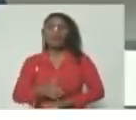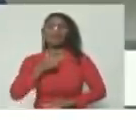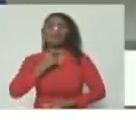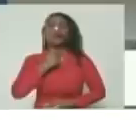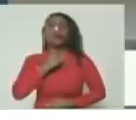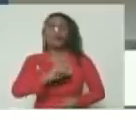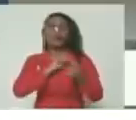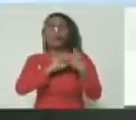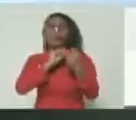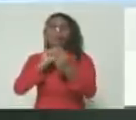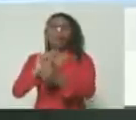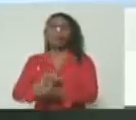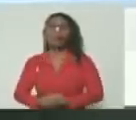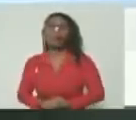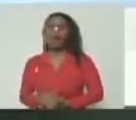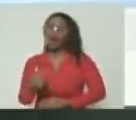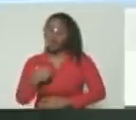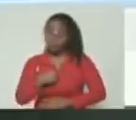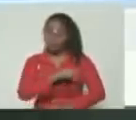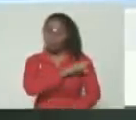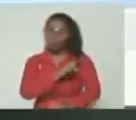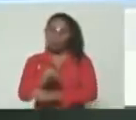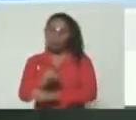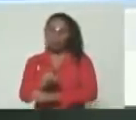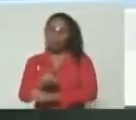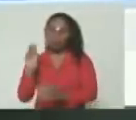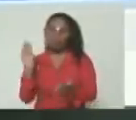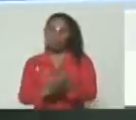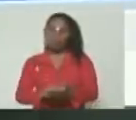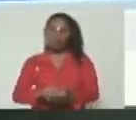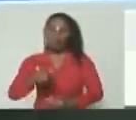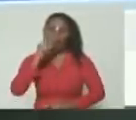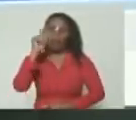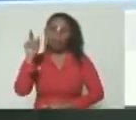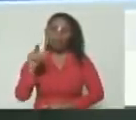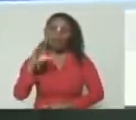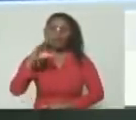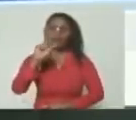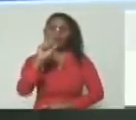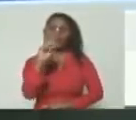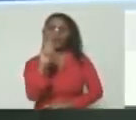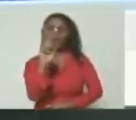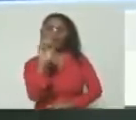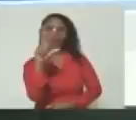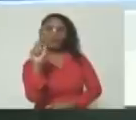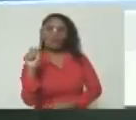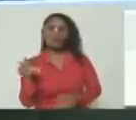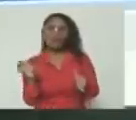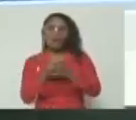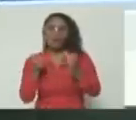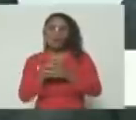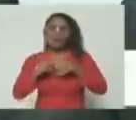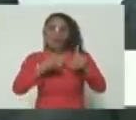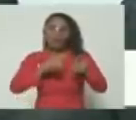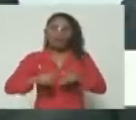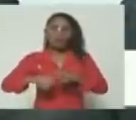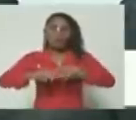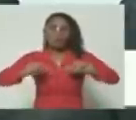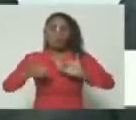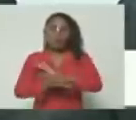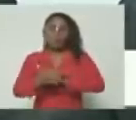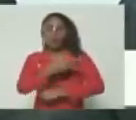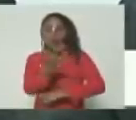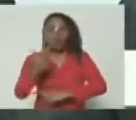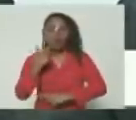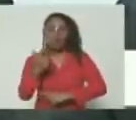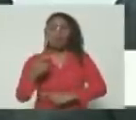debate. Bueno, yo les mando a Wilmar Castro Soteldo y a todo el equipo de Agricultura y Tierra. Cuando ustedes digan, donde